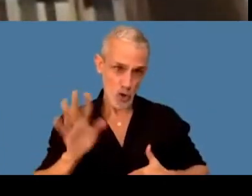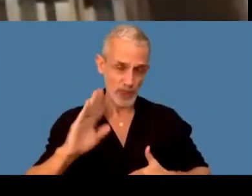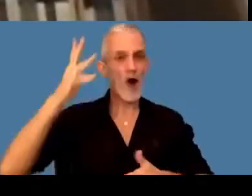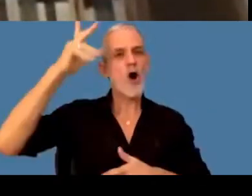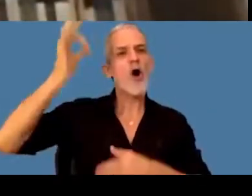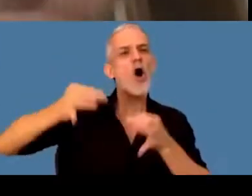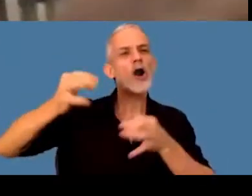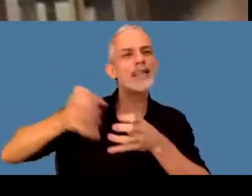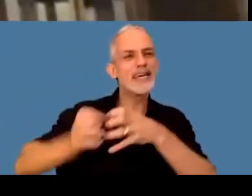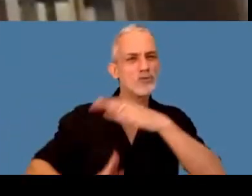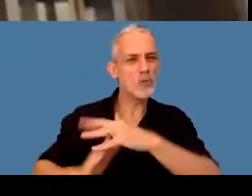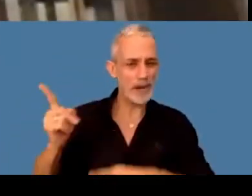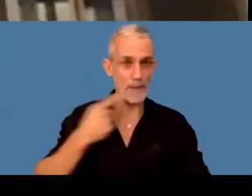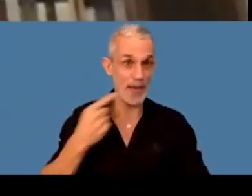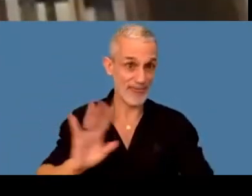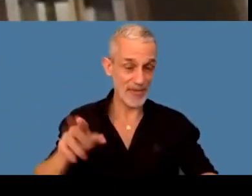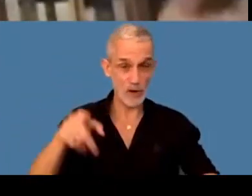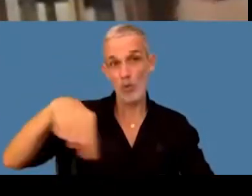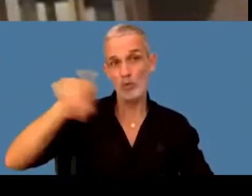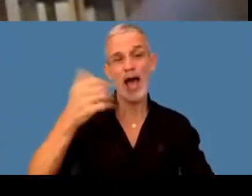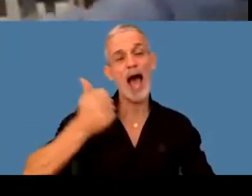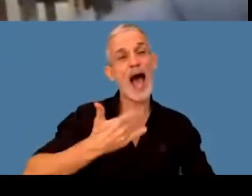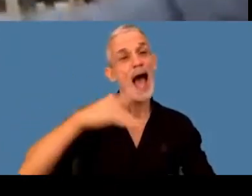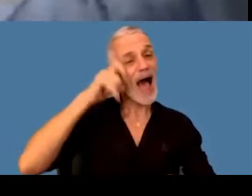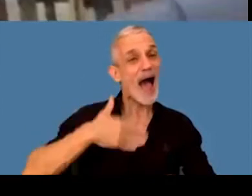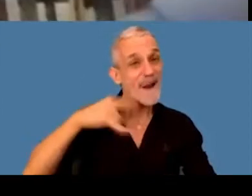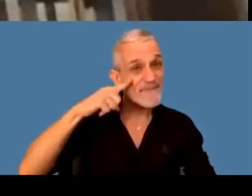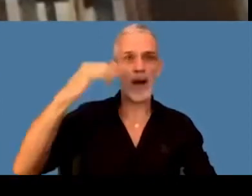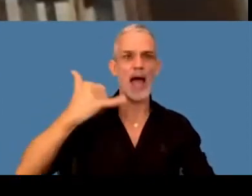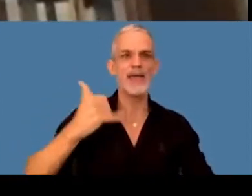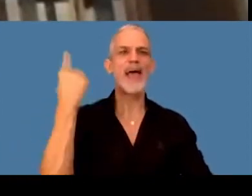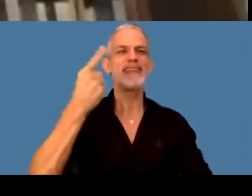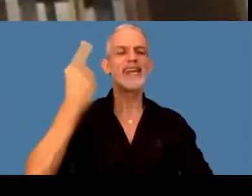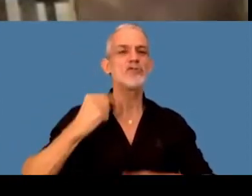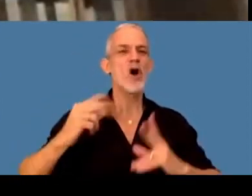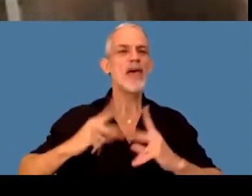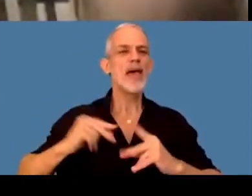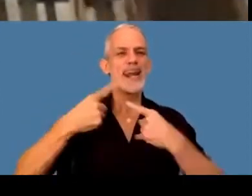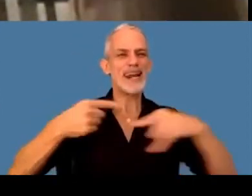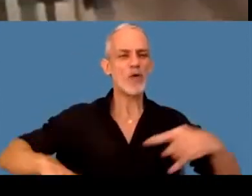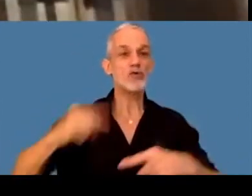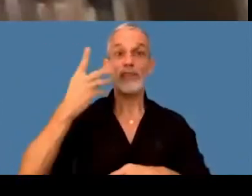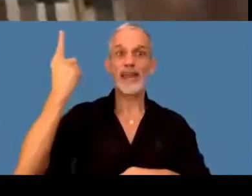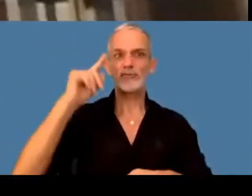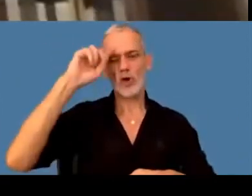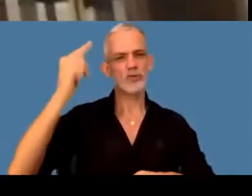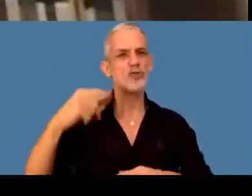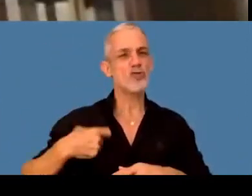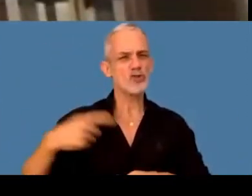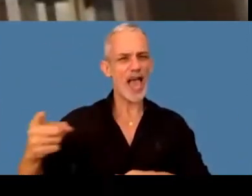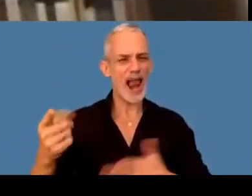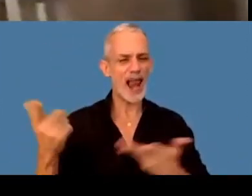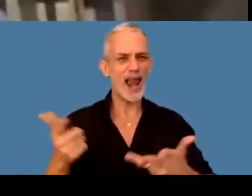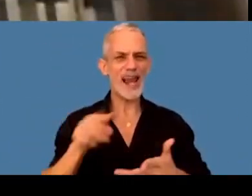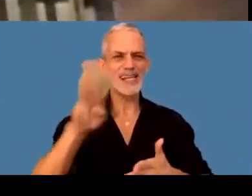Suprema. Ustedes en AFIP tienen la Dirección de Recursos de la Seguridad Social. Son aportes y contribuciones de la Seguridad Social. No